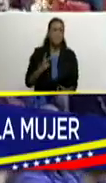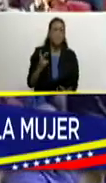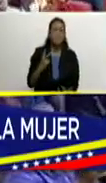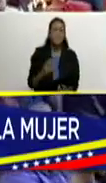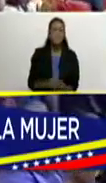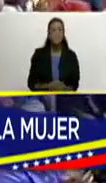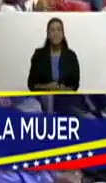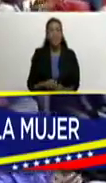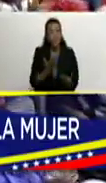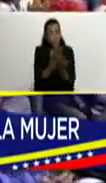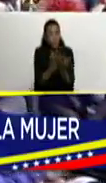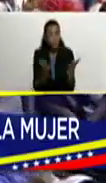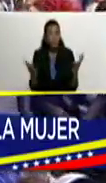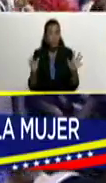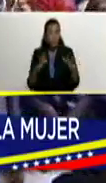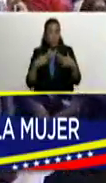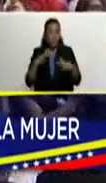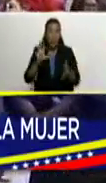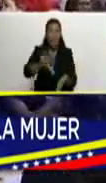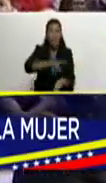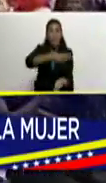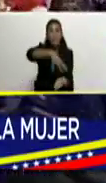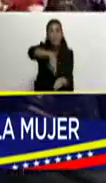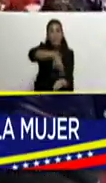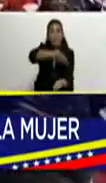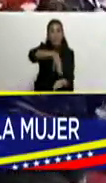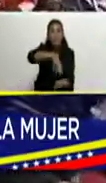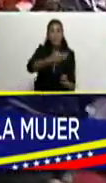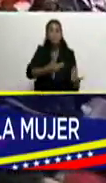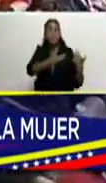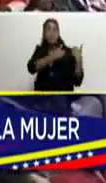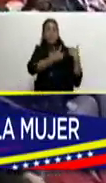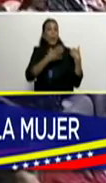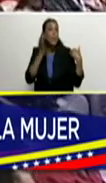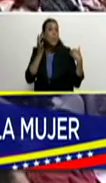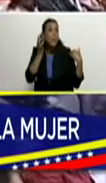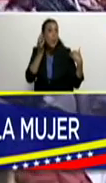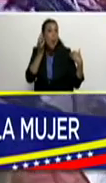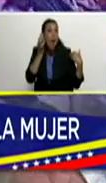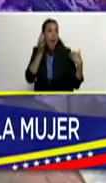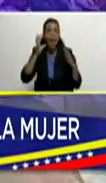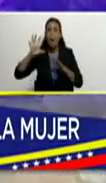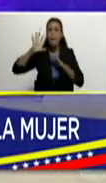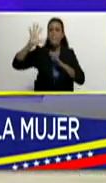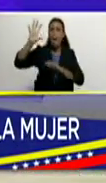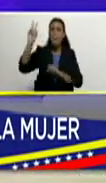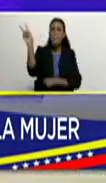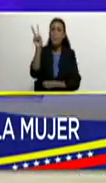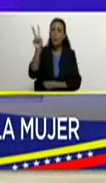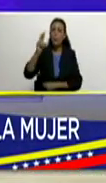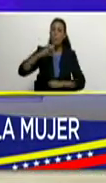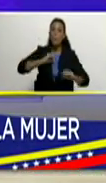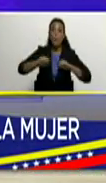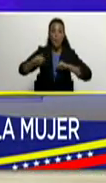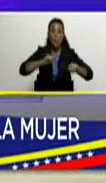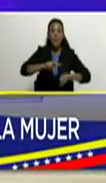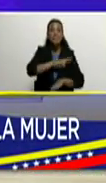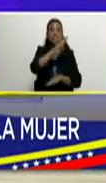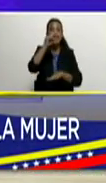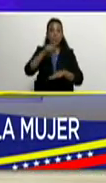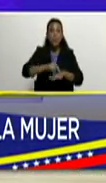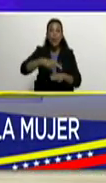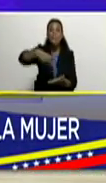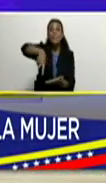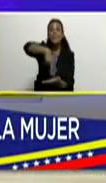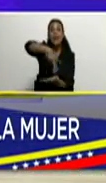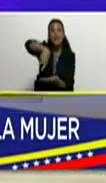Es un recibimiento musical a cargo de Mujeres por la Matria, Movimiento Nacional